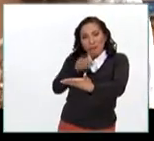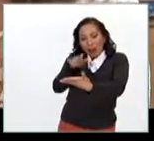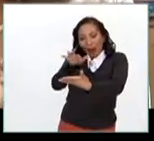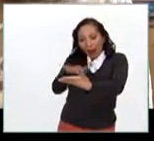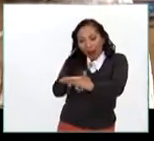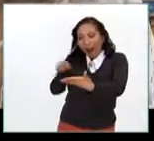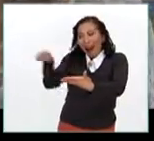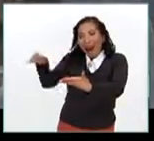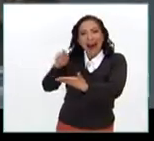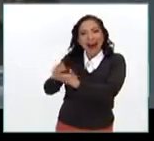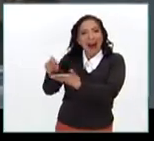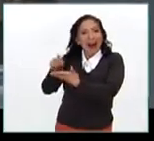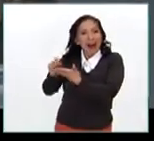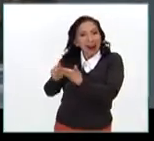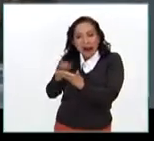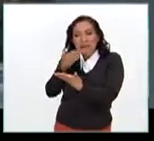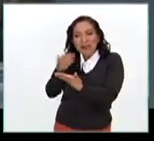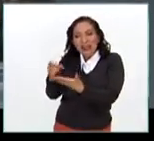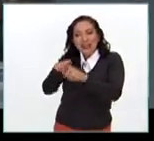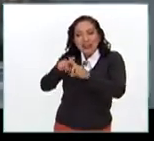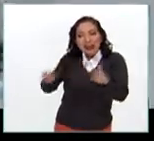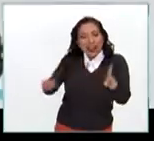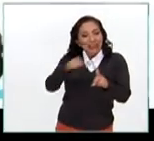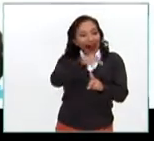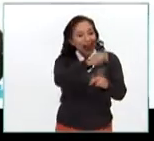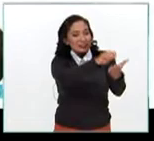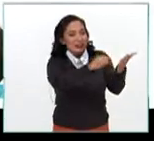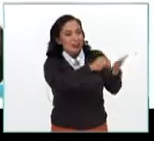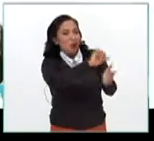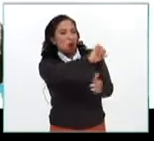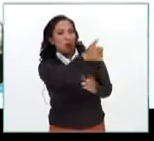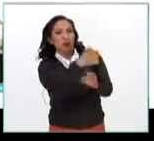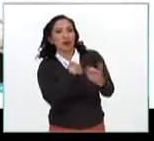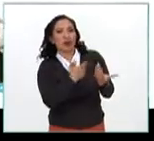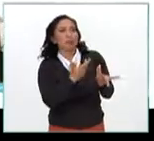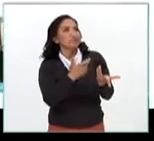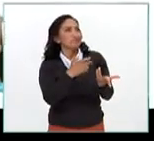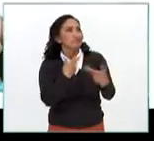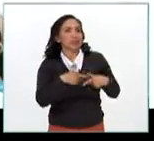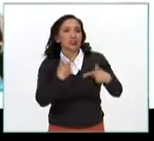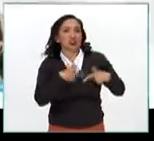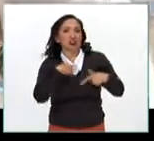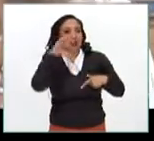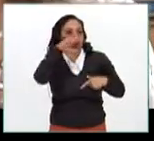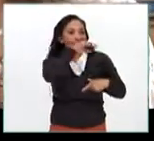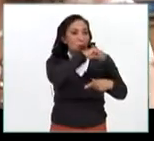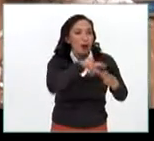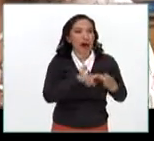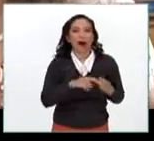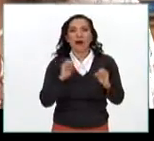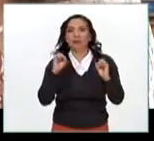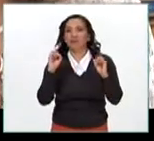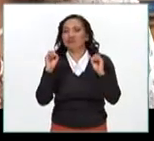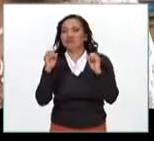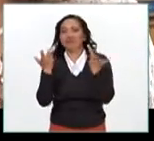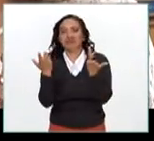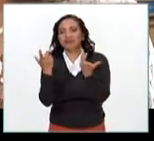estaba escribiendo Skármeta, que distinto a lo que estaba escribiendo algún autor cubano, en